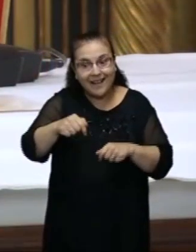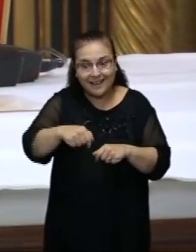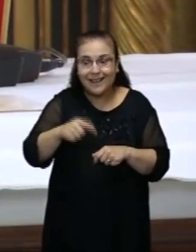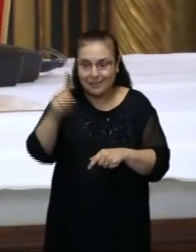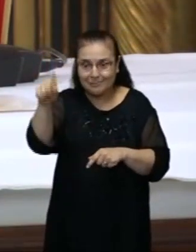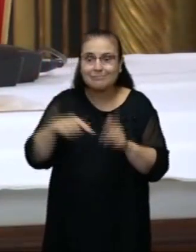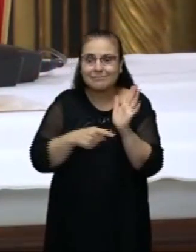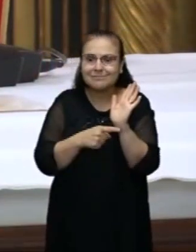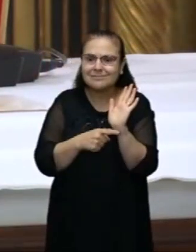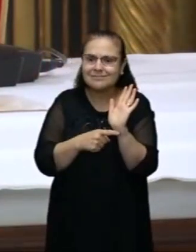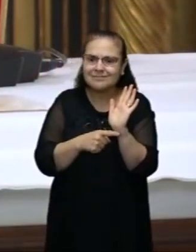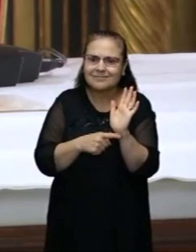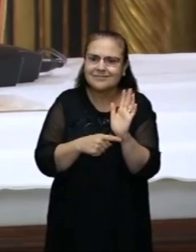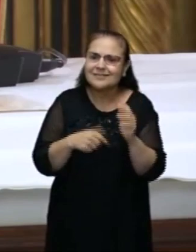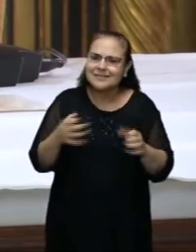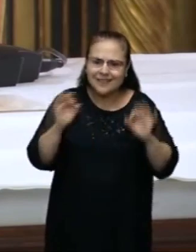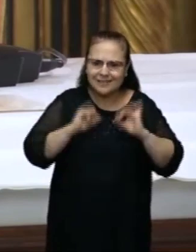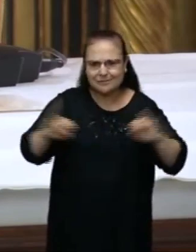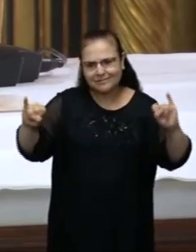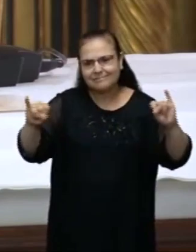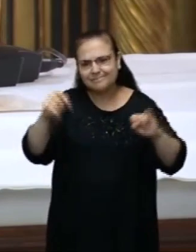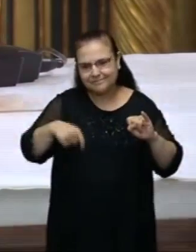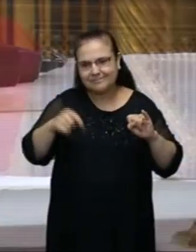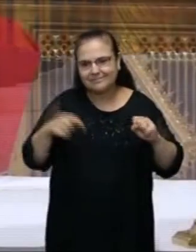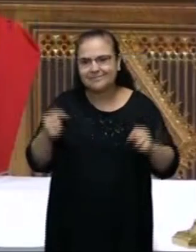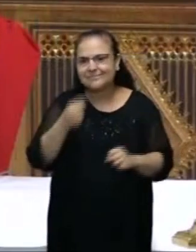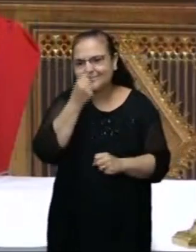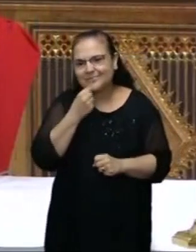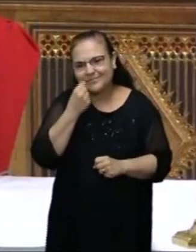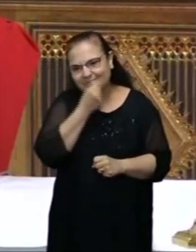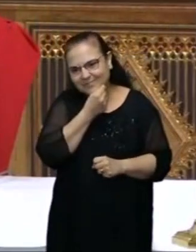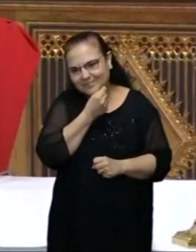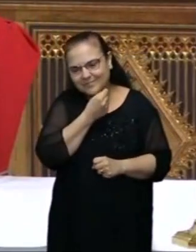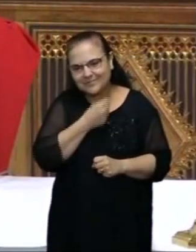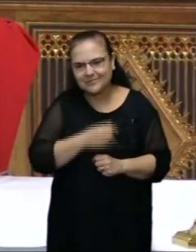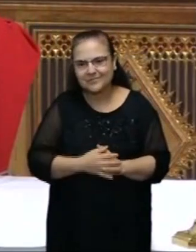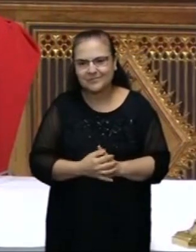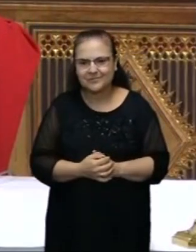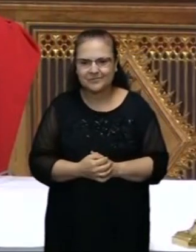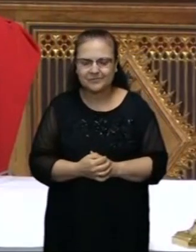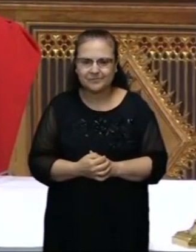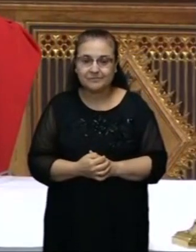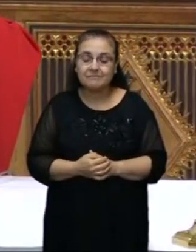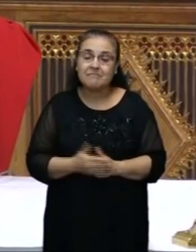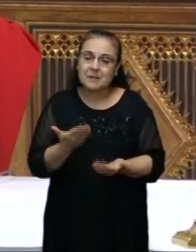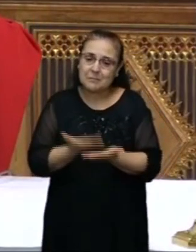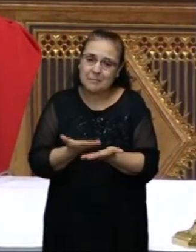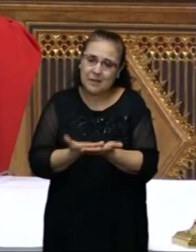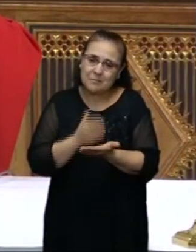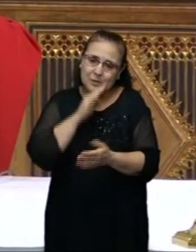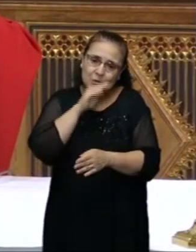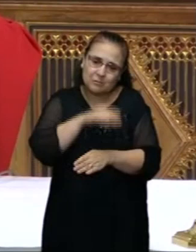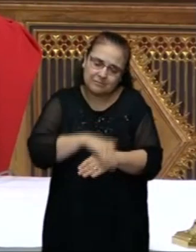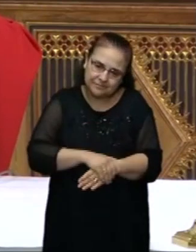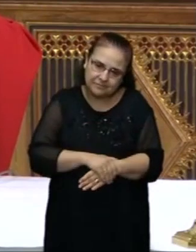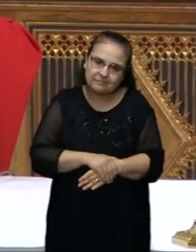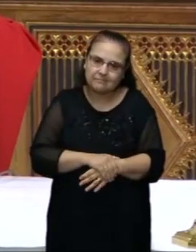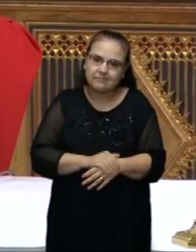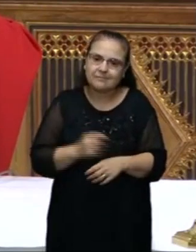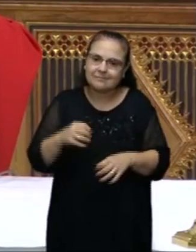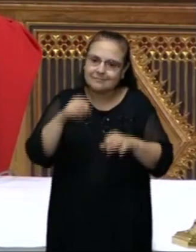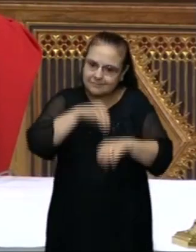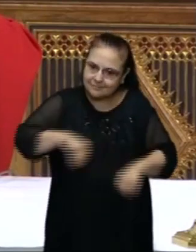en tu presencia celebrando esta Eucaristía. Te pedimos humildemente